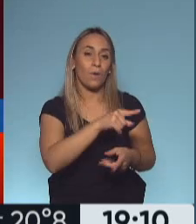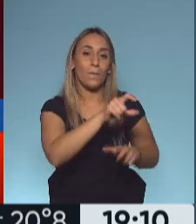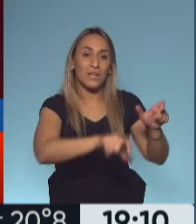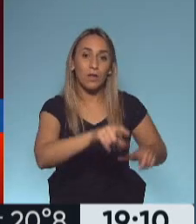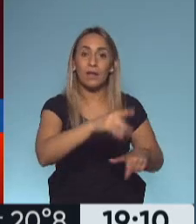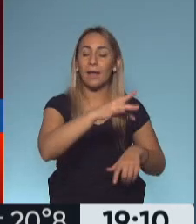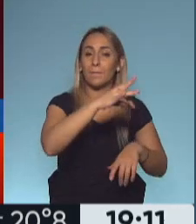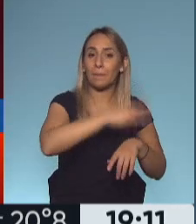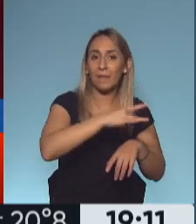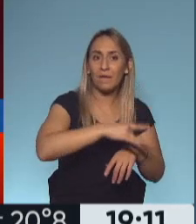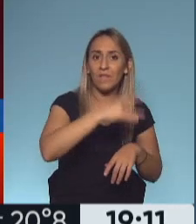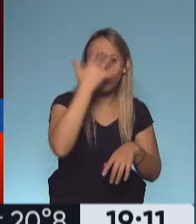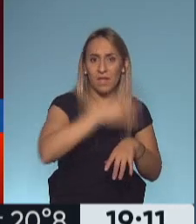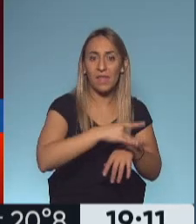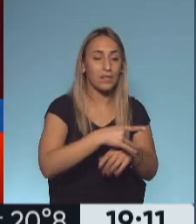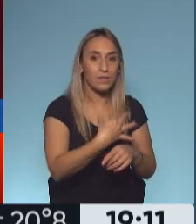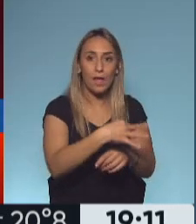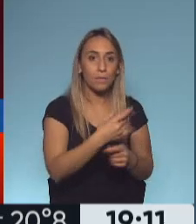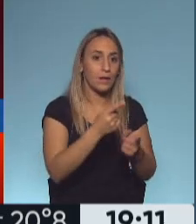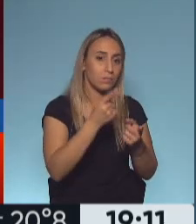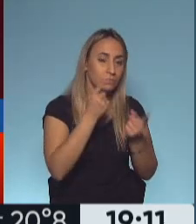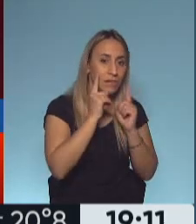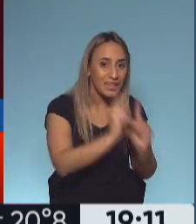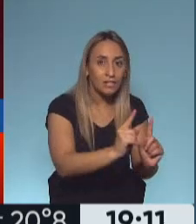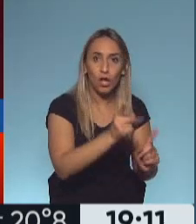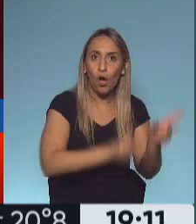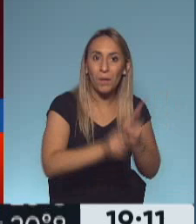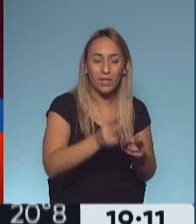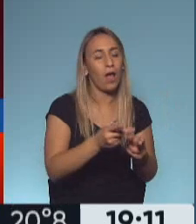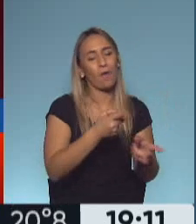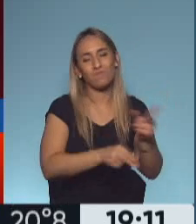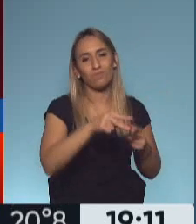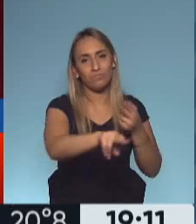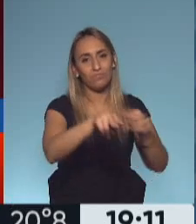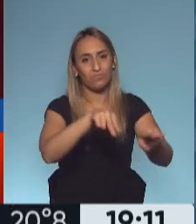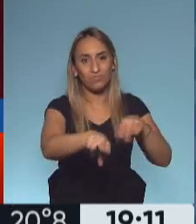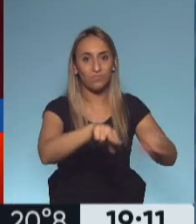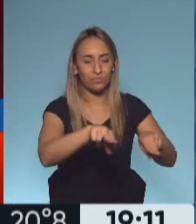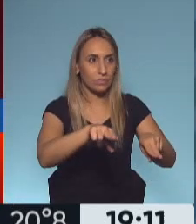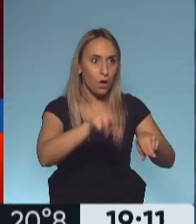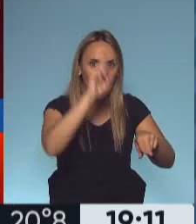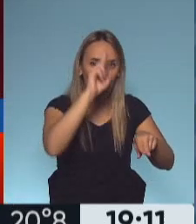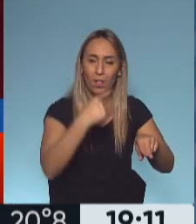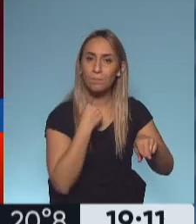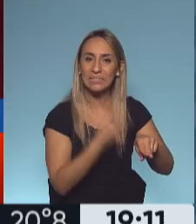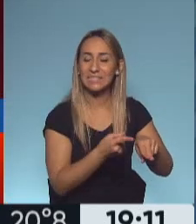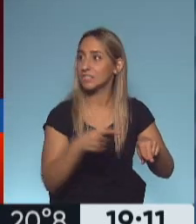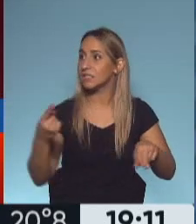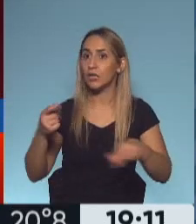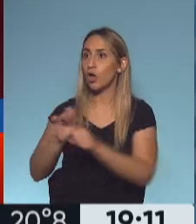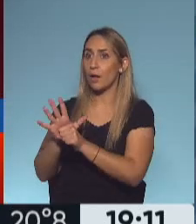patologías que debían atenderse. Así que esa es una diferencia importante, y